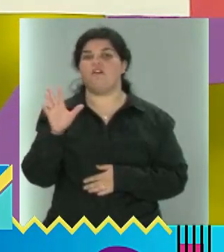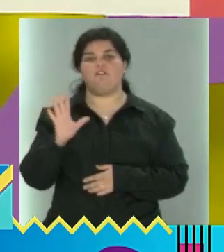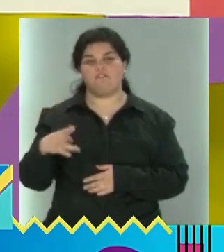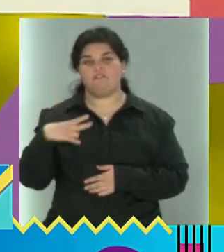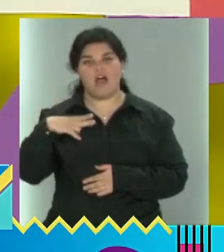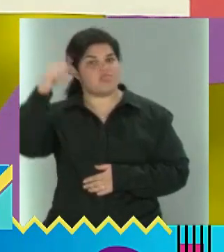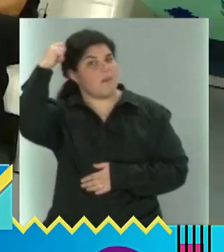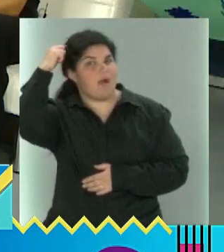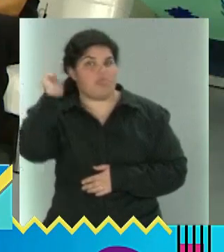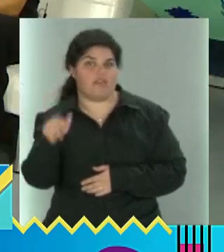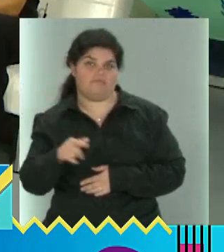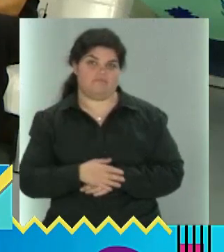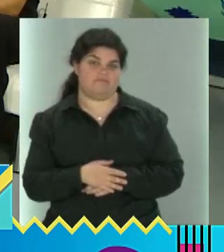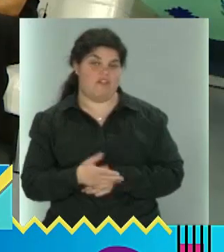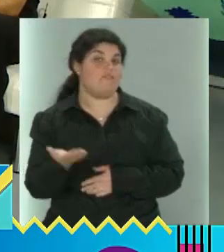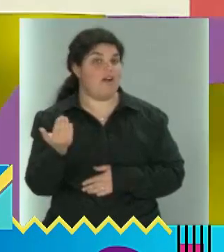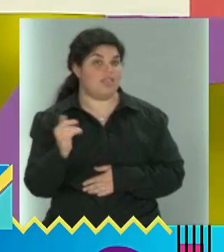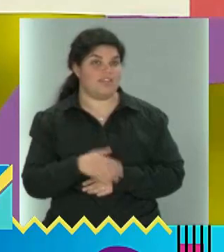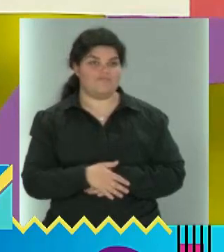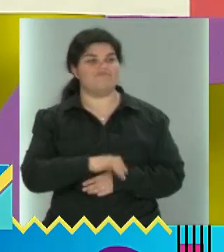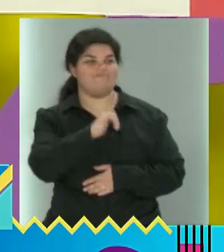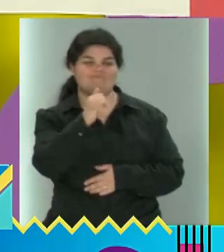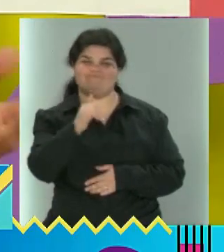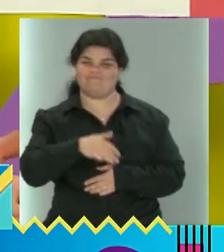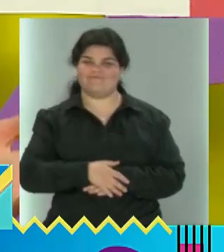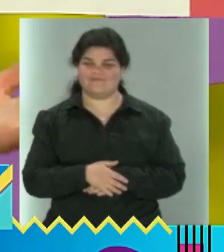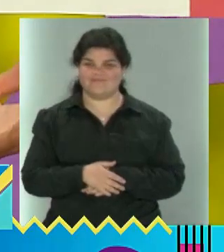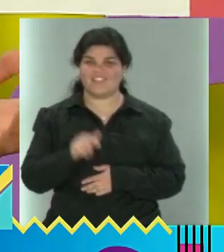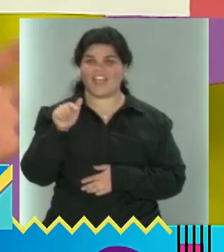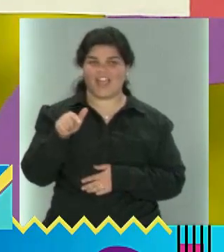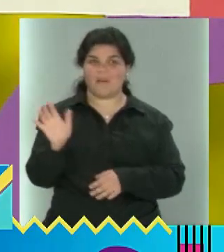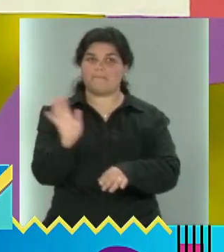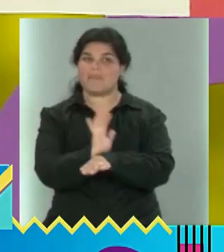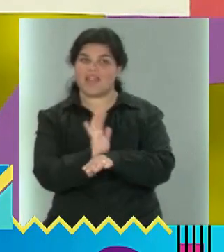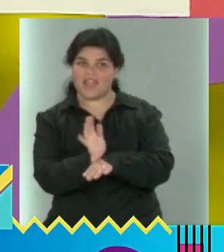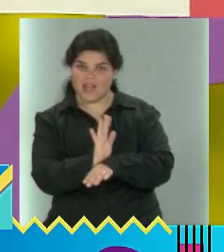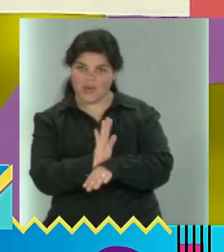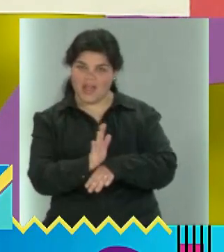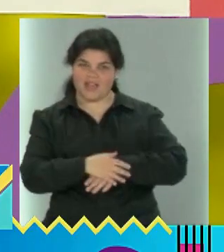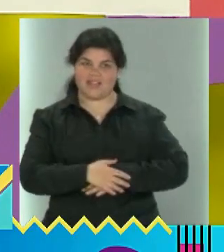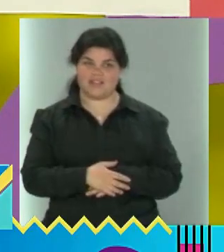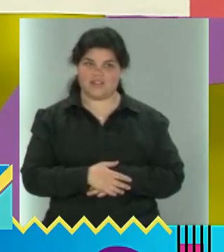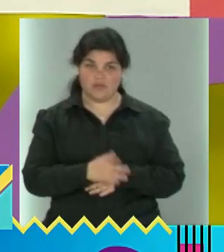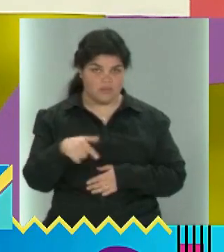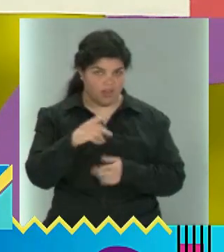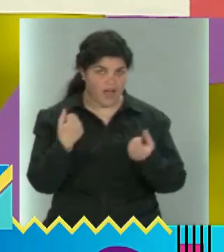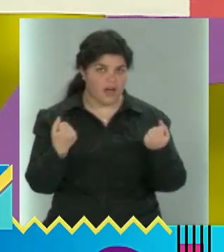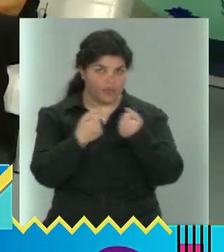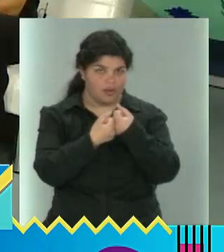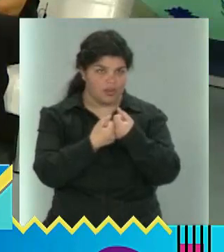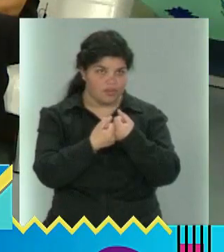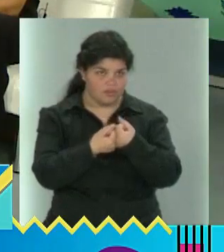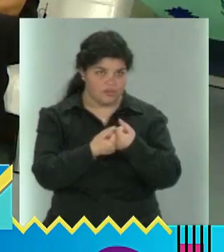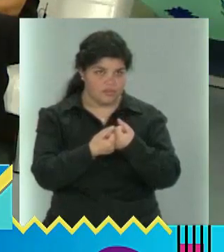alguno está de acuerdo, pero sí. Para mí tenía que estar. Bueno, el de películas, supongo que están de acuerdo con esas